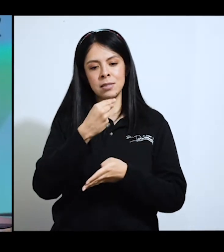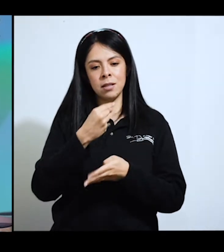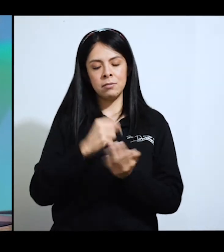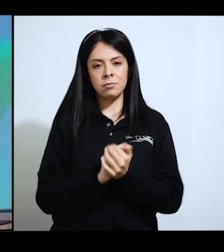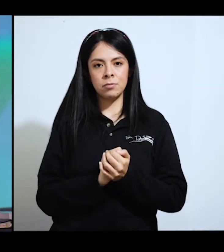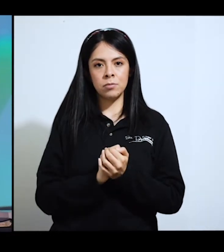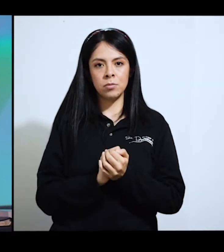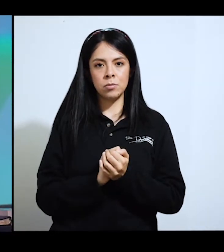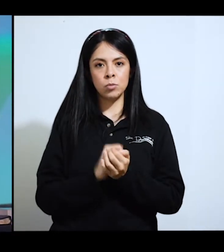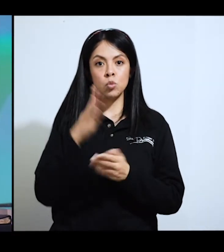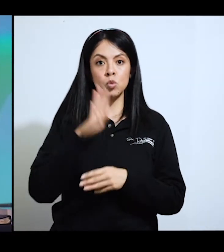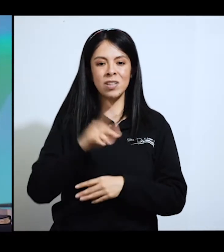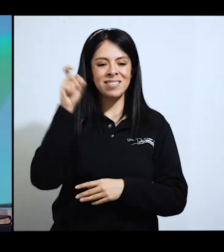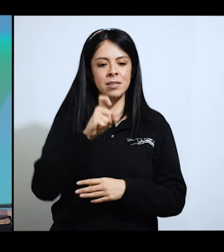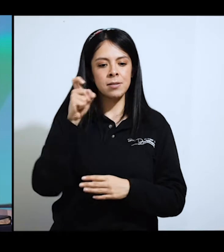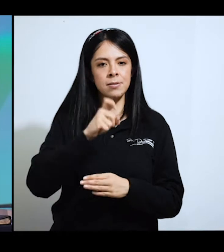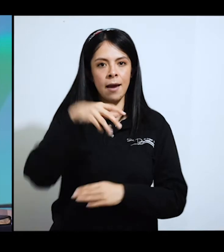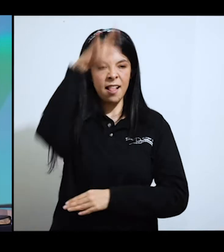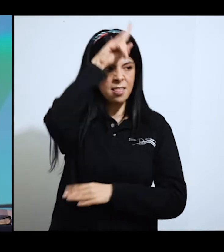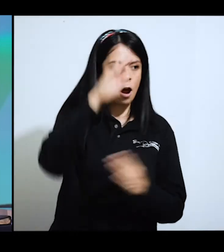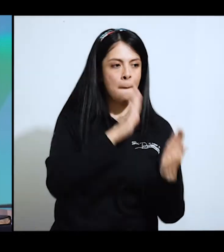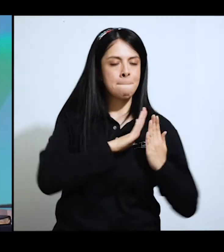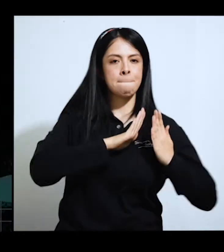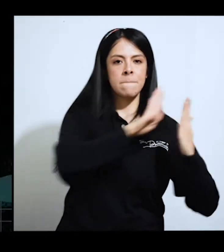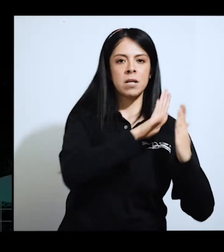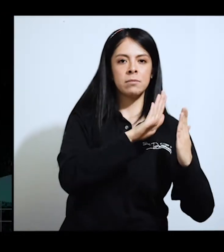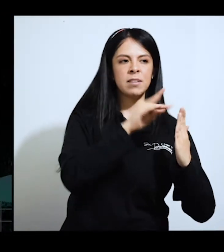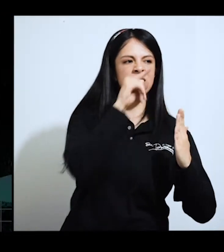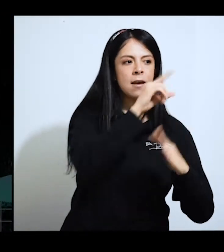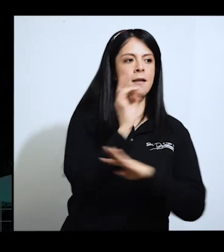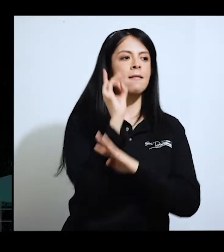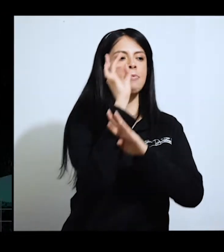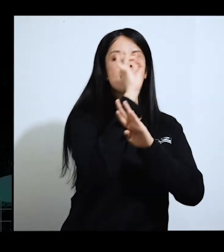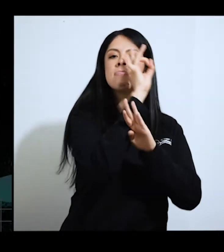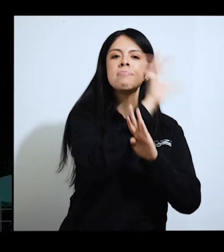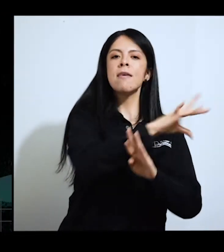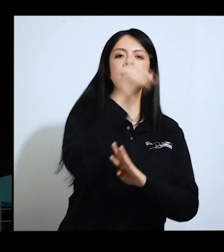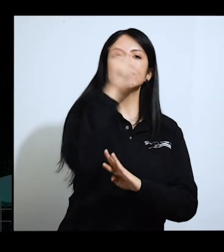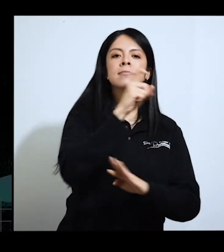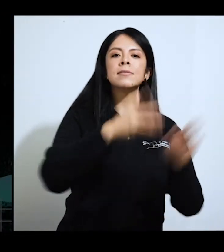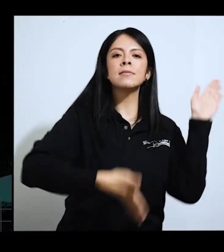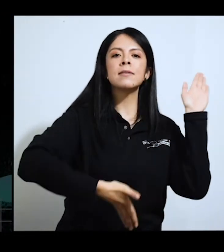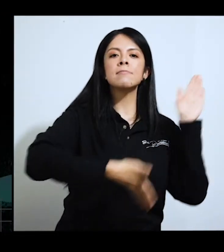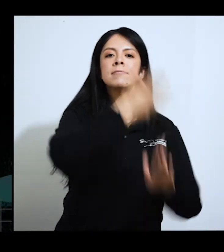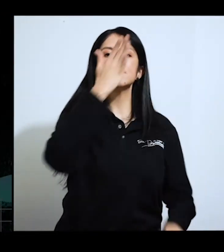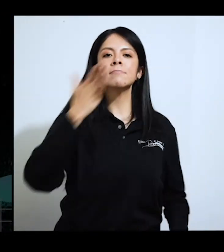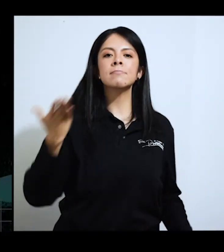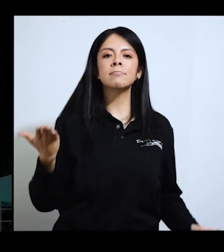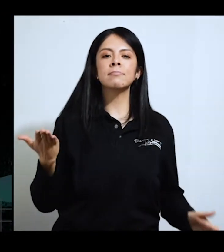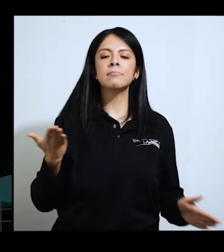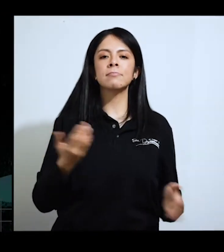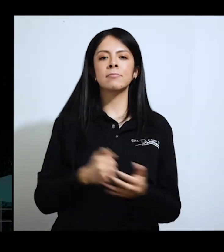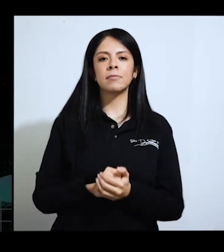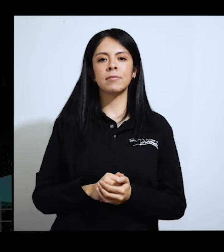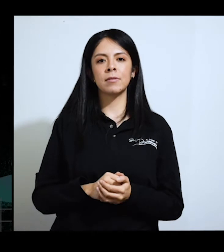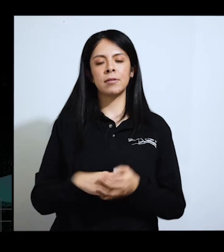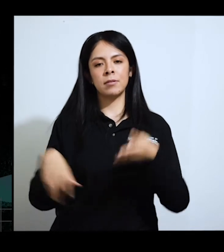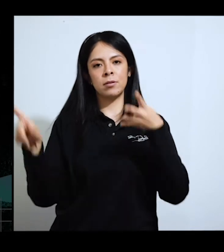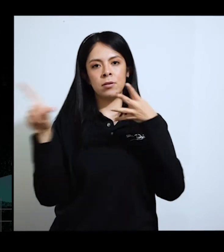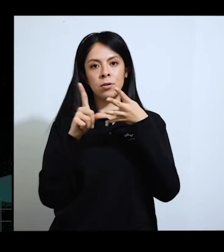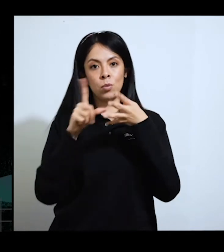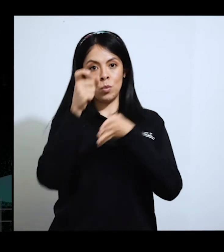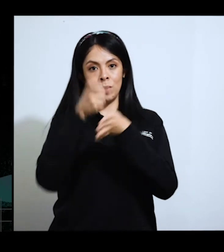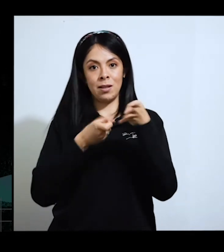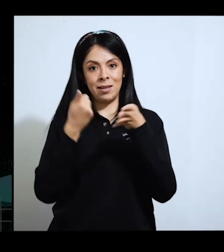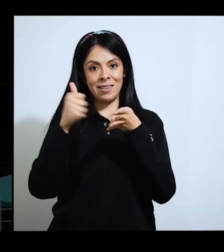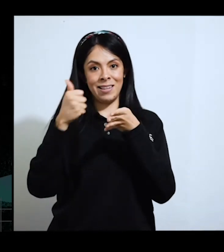Santiago 4:7 el Señor nos dice, resistan al diablo y él huirá